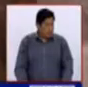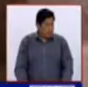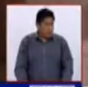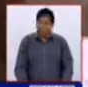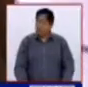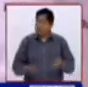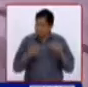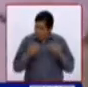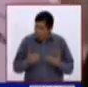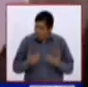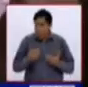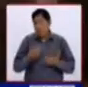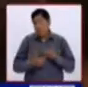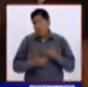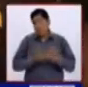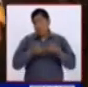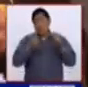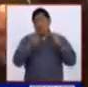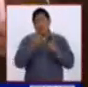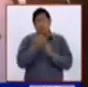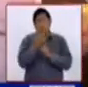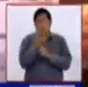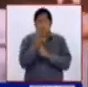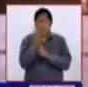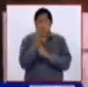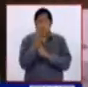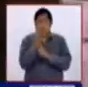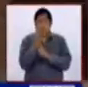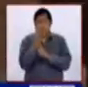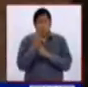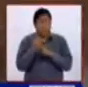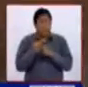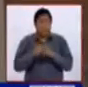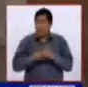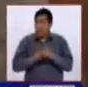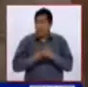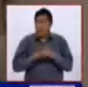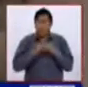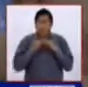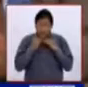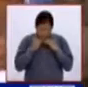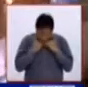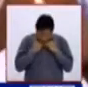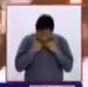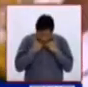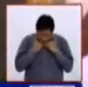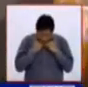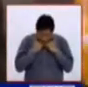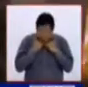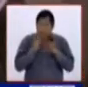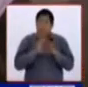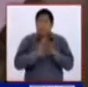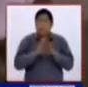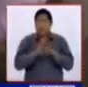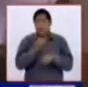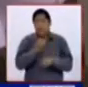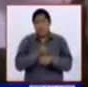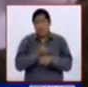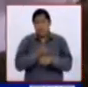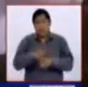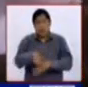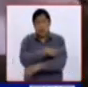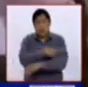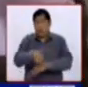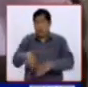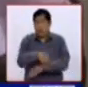En este momento se procede a prender velas justamente para iniciar una vigilia en las puertas de la iglesia María Auxiliadora